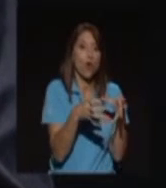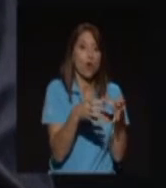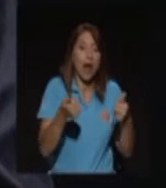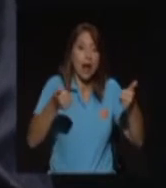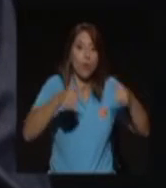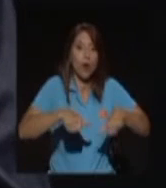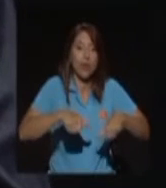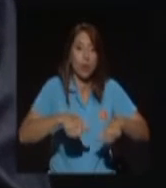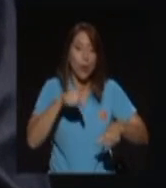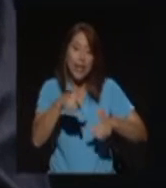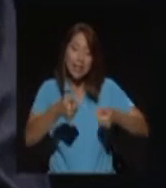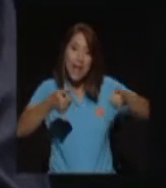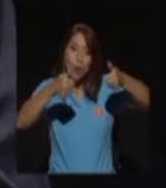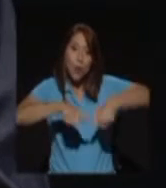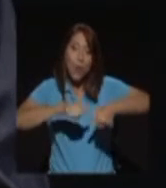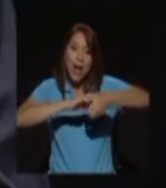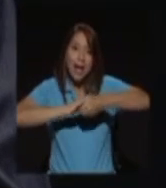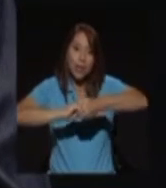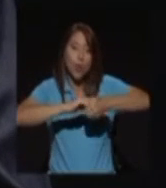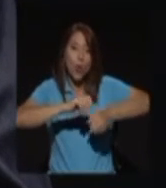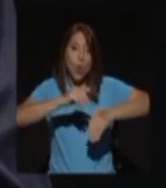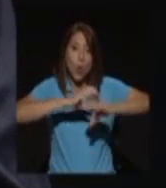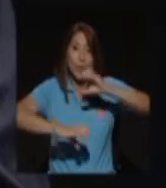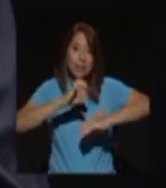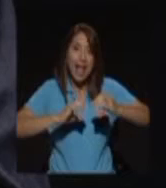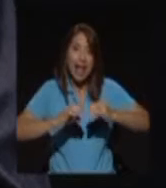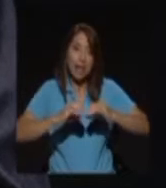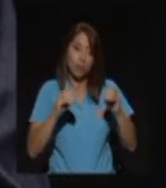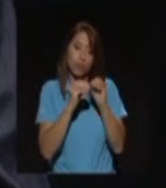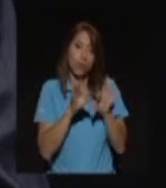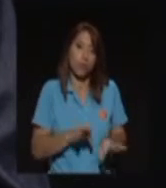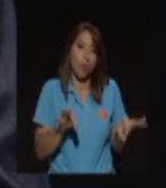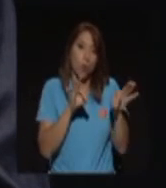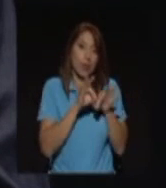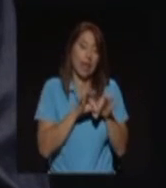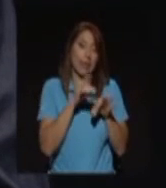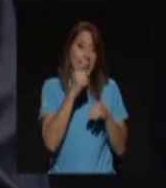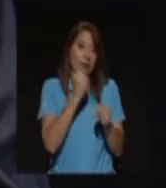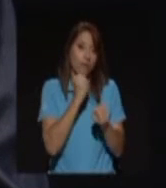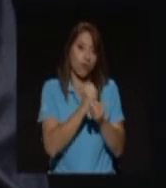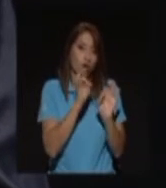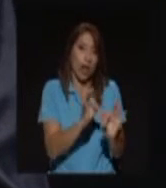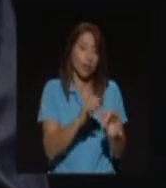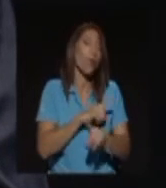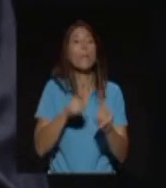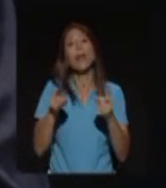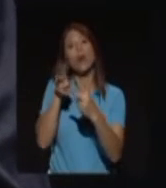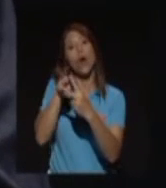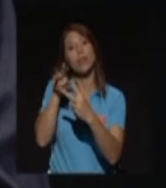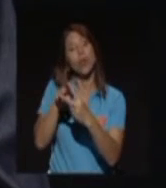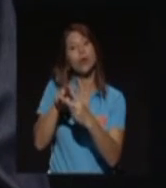parte más importante, que es la parte comercial, está funcionando, pero en otras 2 partes muy importantes, que es en la